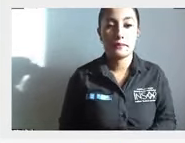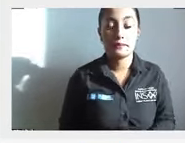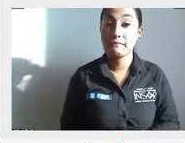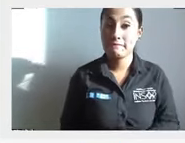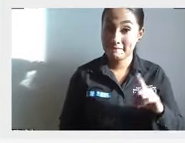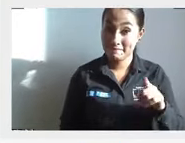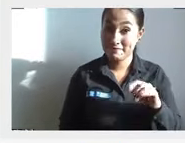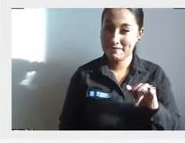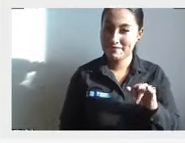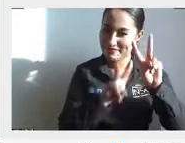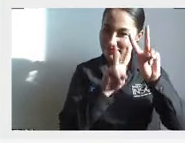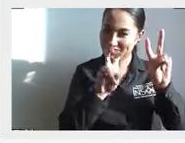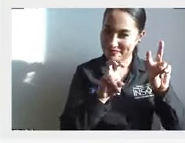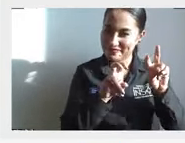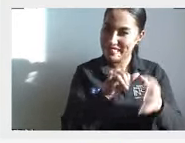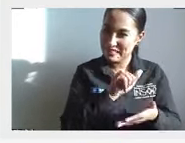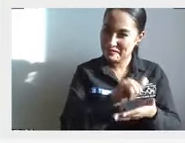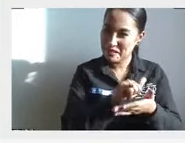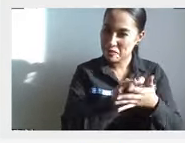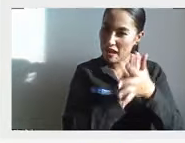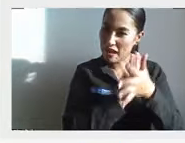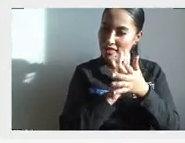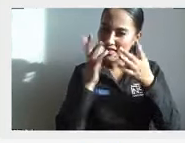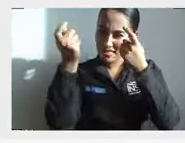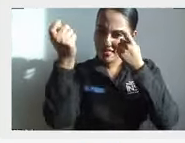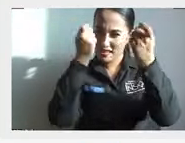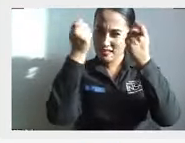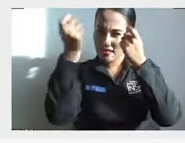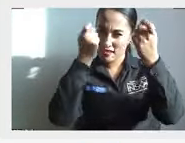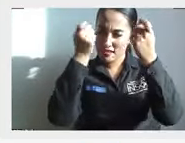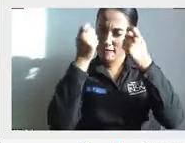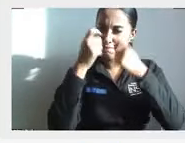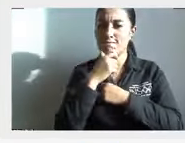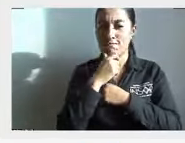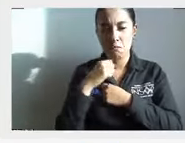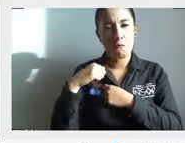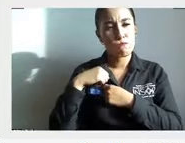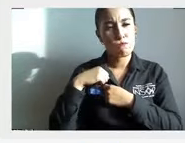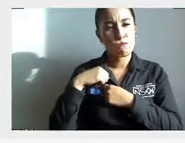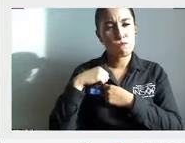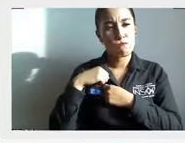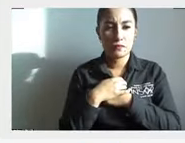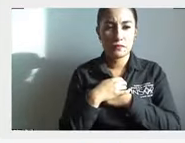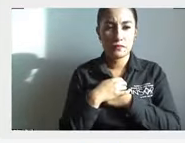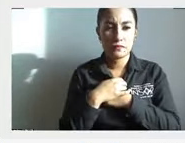Precisamente hablando de eso, de las estrategias que tenemos nosotros en...